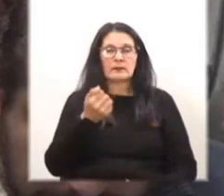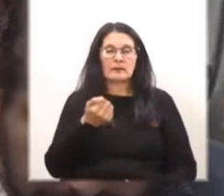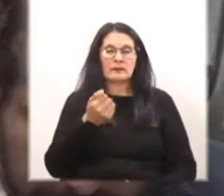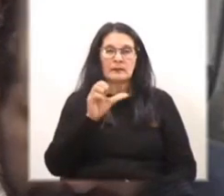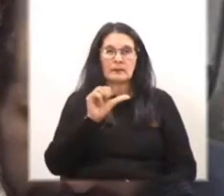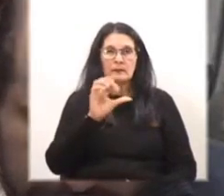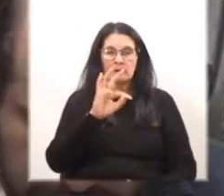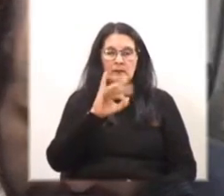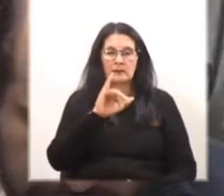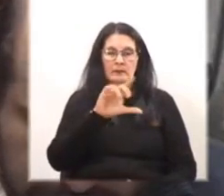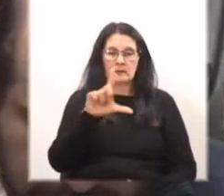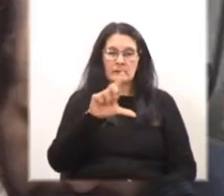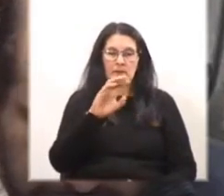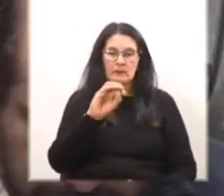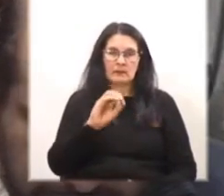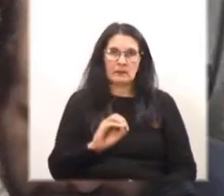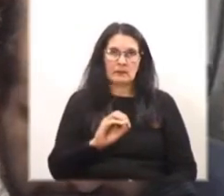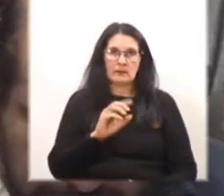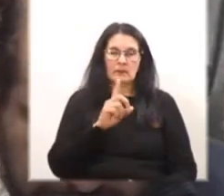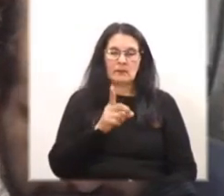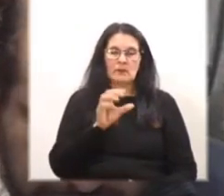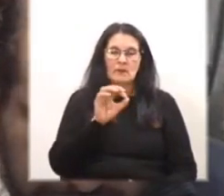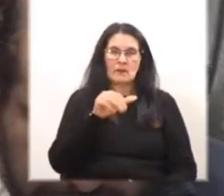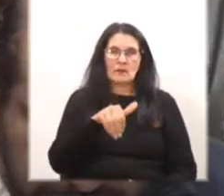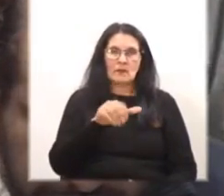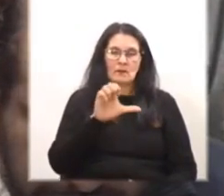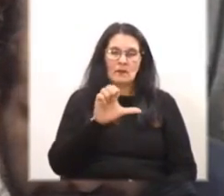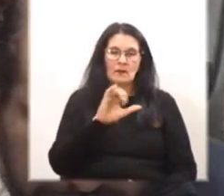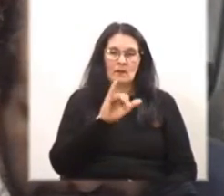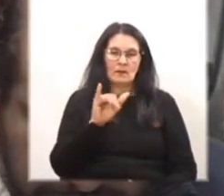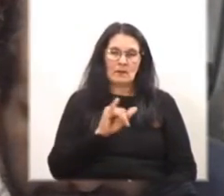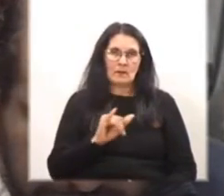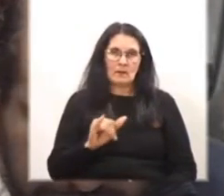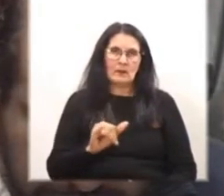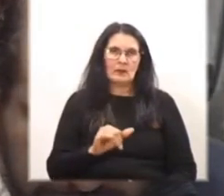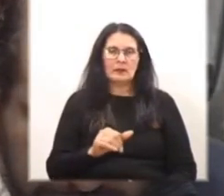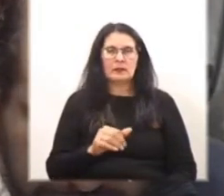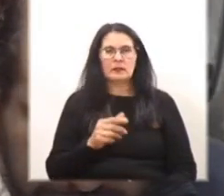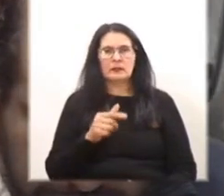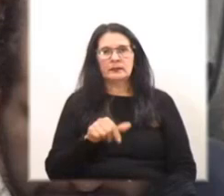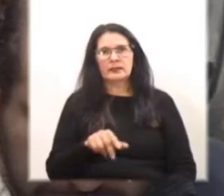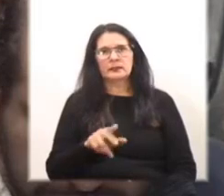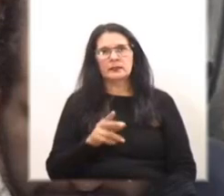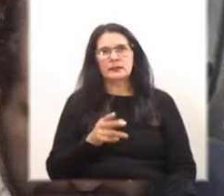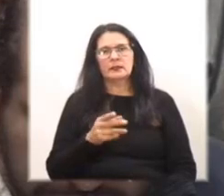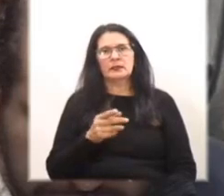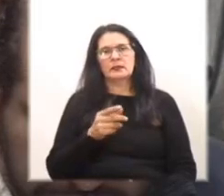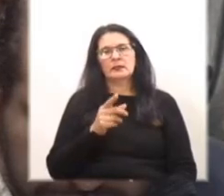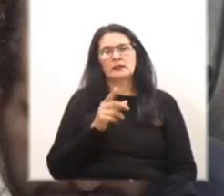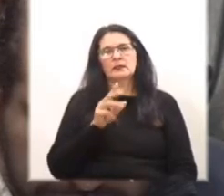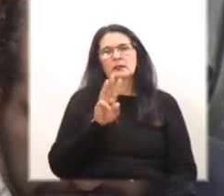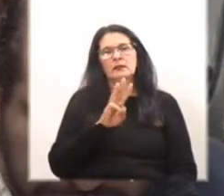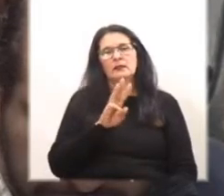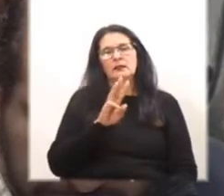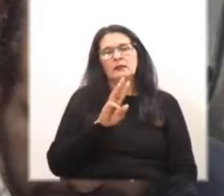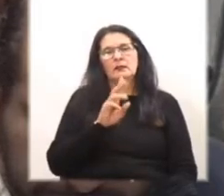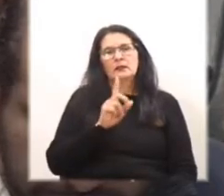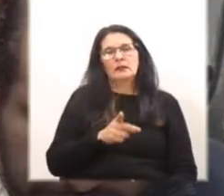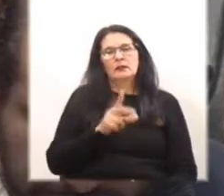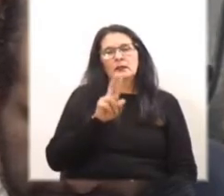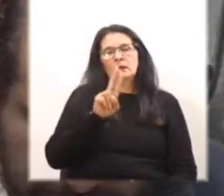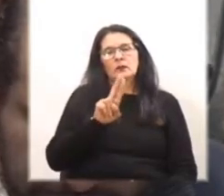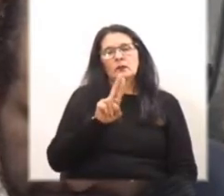Federico Barla, Diego Gómez, Guzmán Parietti, un joven militante de la